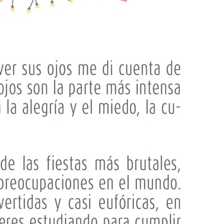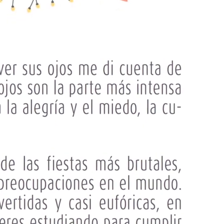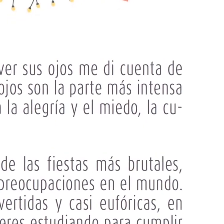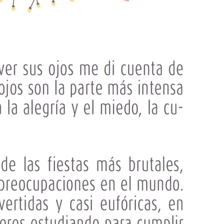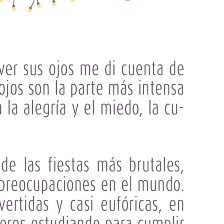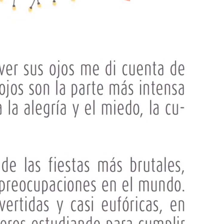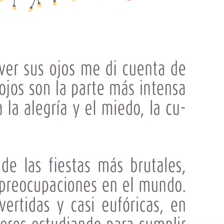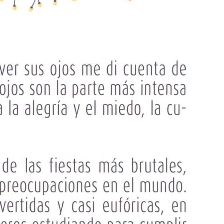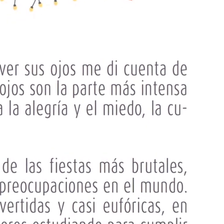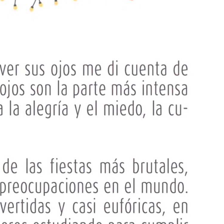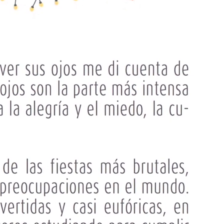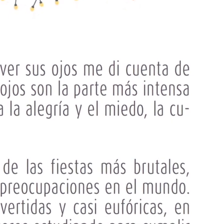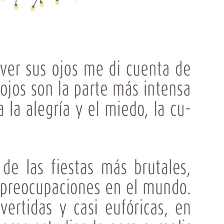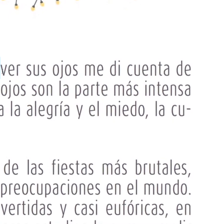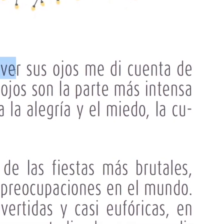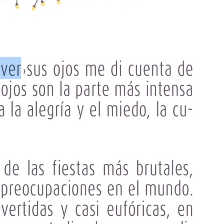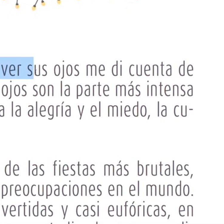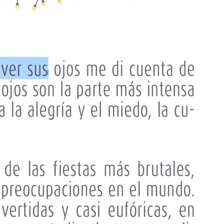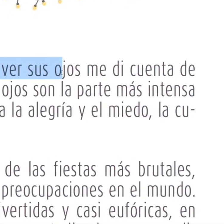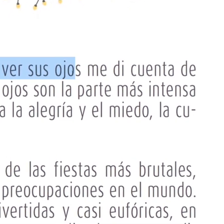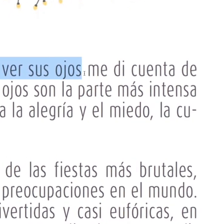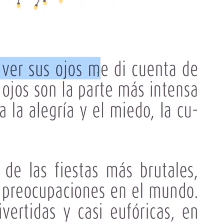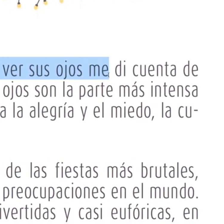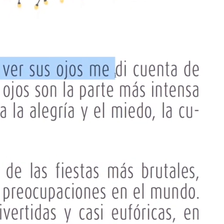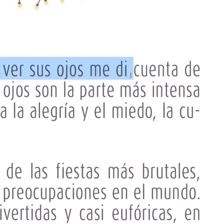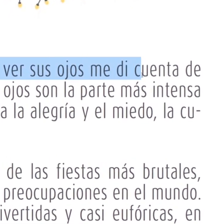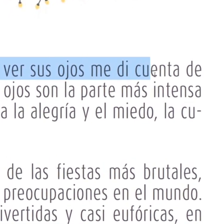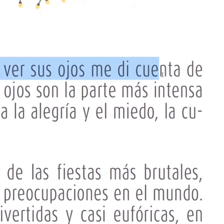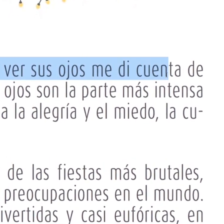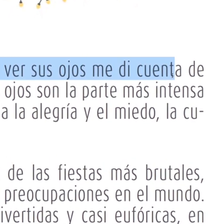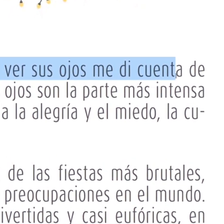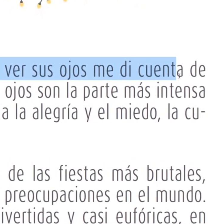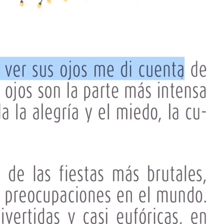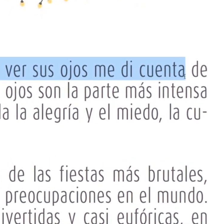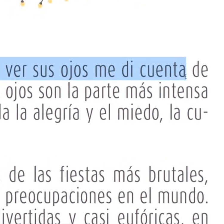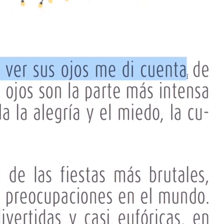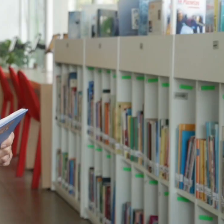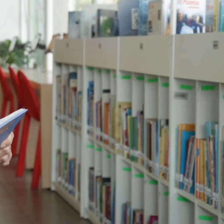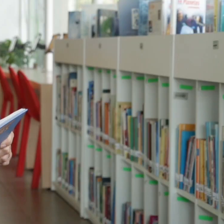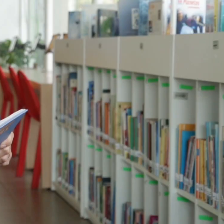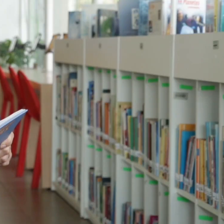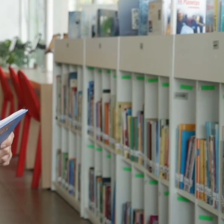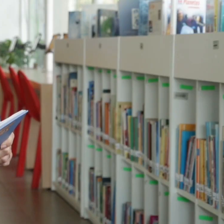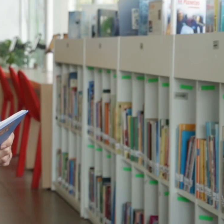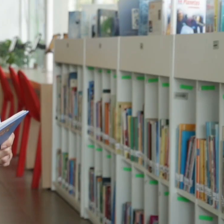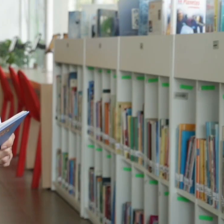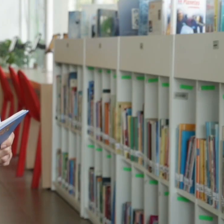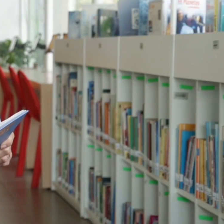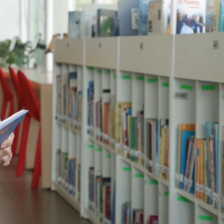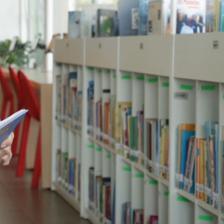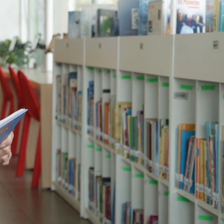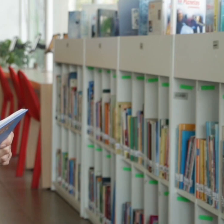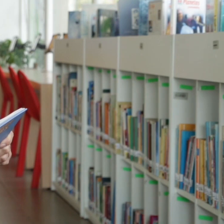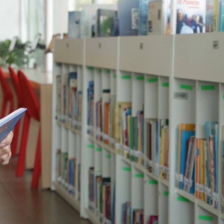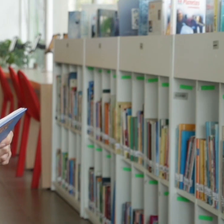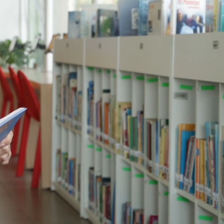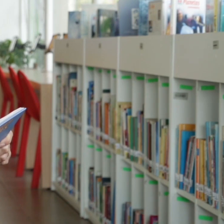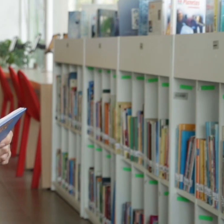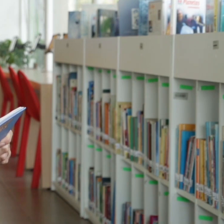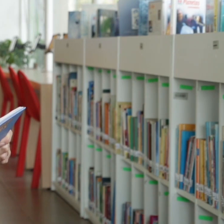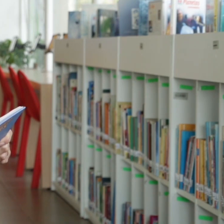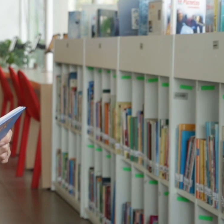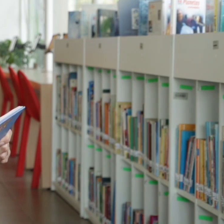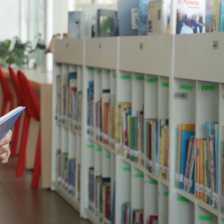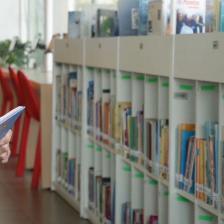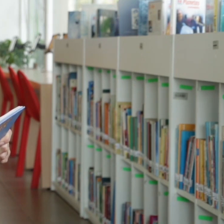Simplemente miraba por la ventana, pero al ver sus ojos me di cuenta de algo asombroso. Es cierto cuando dicen que los ojos son la